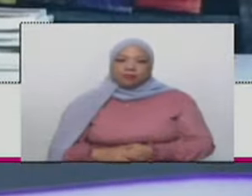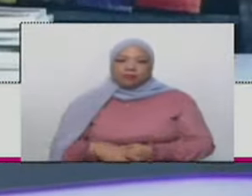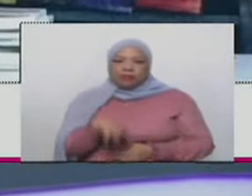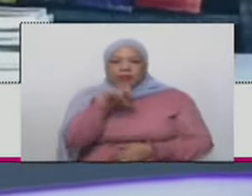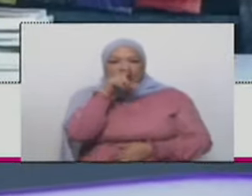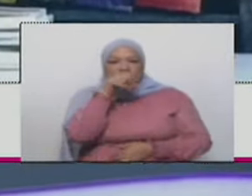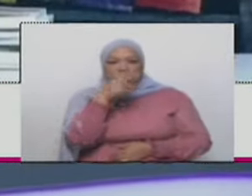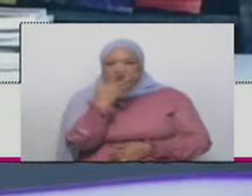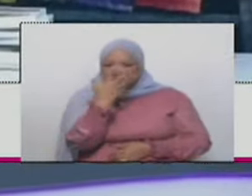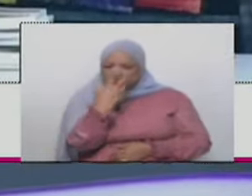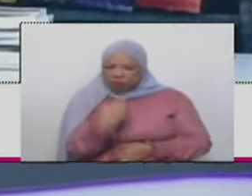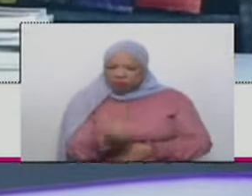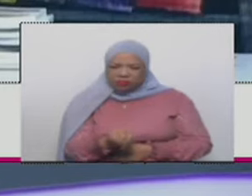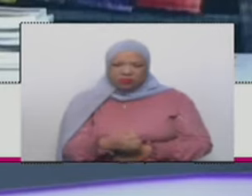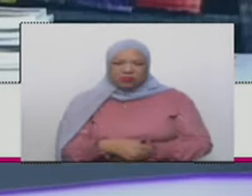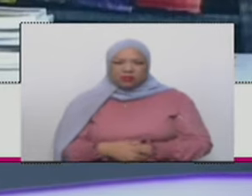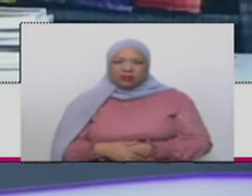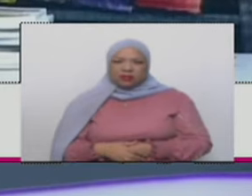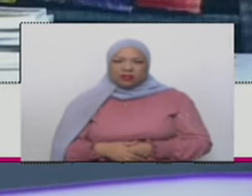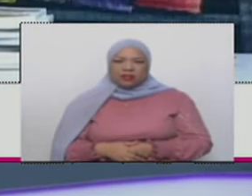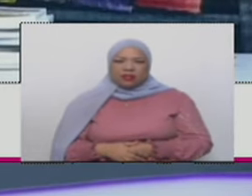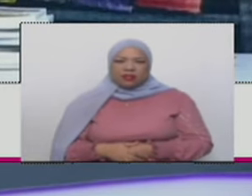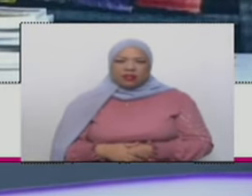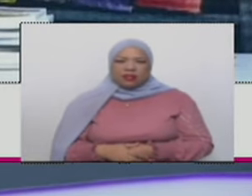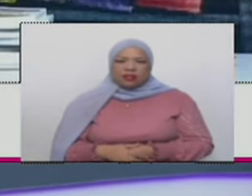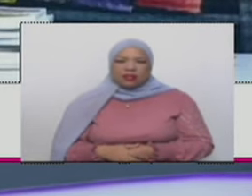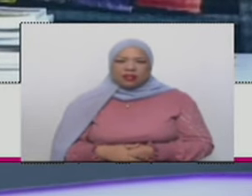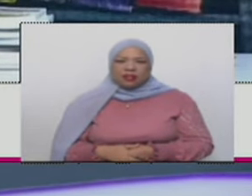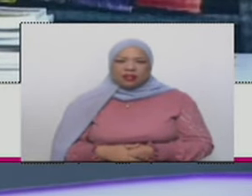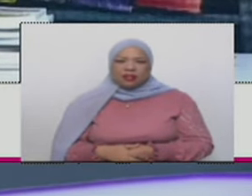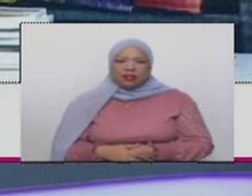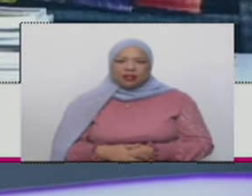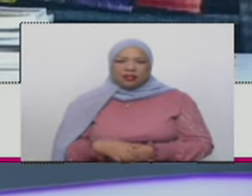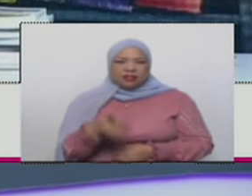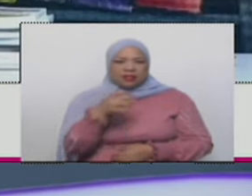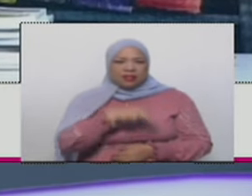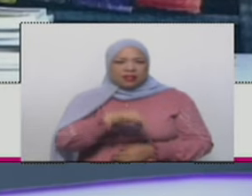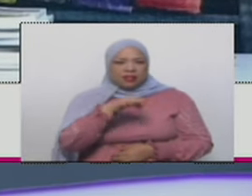no le entendía, porque era muy trotskista para la época.